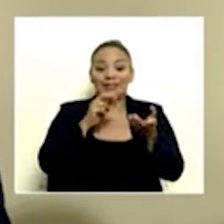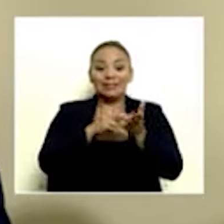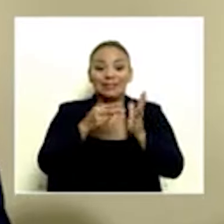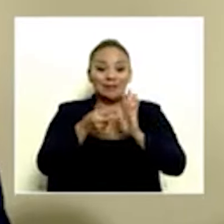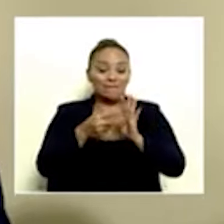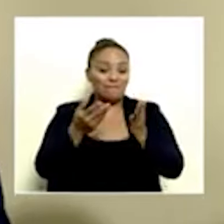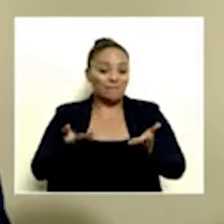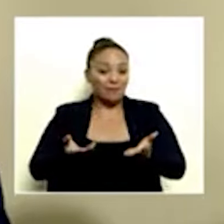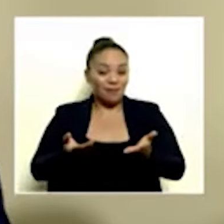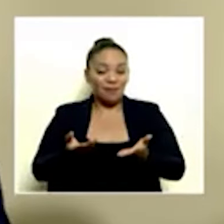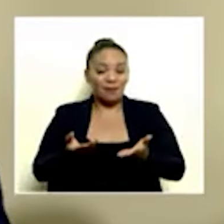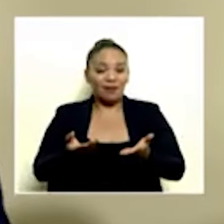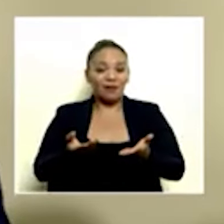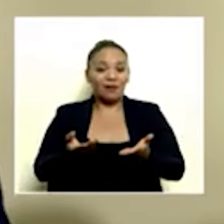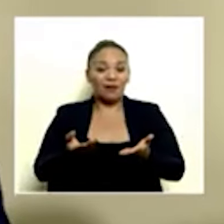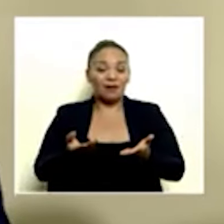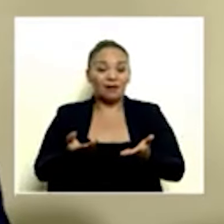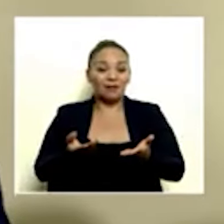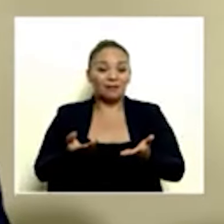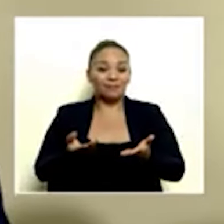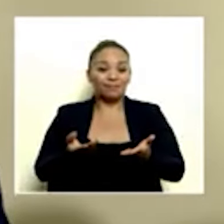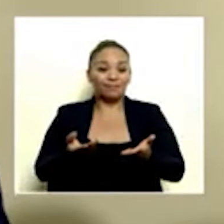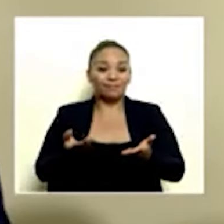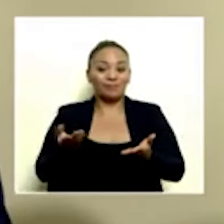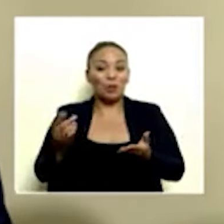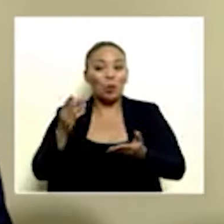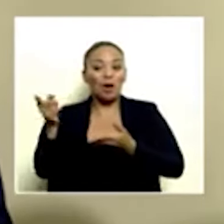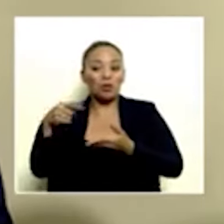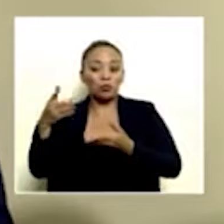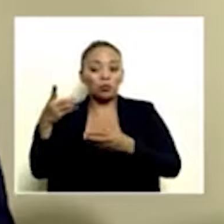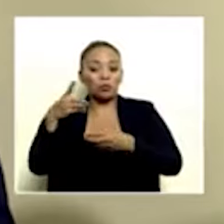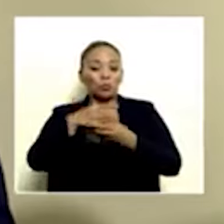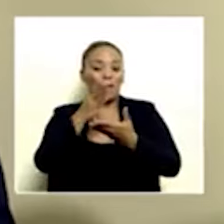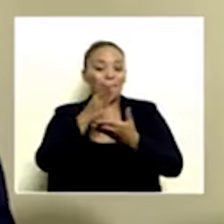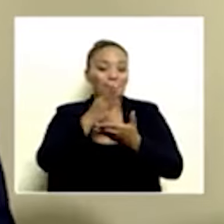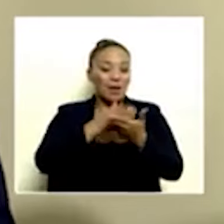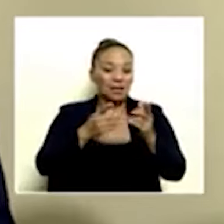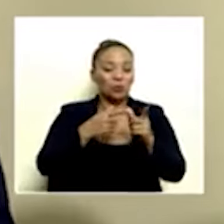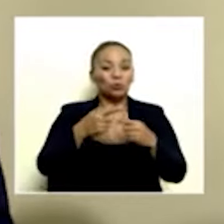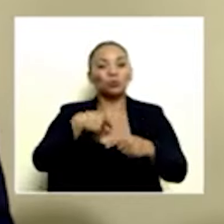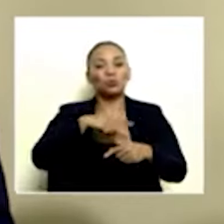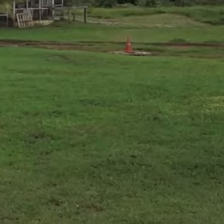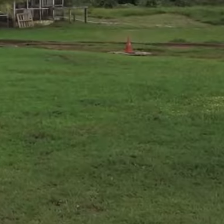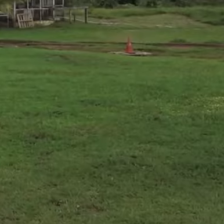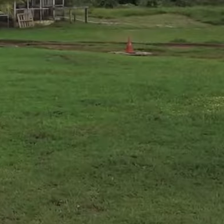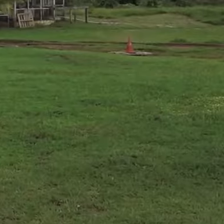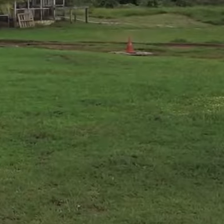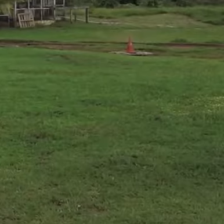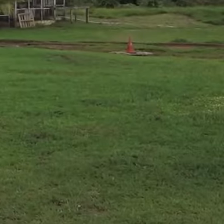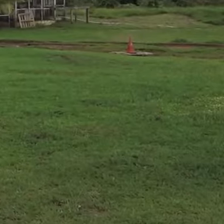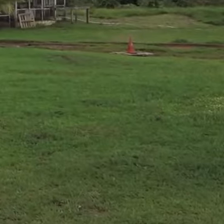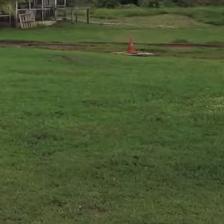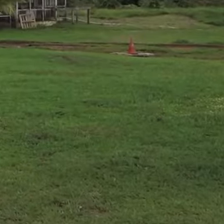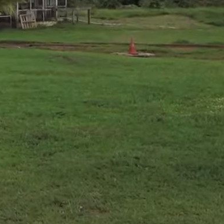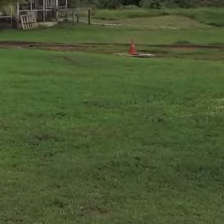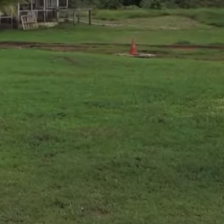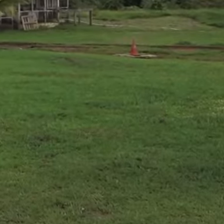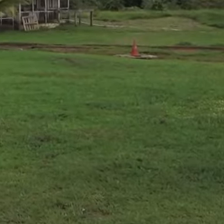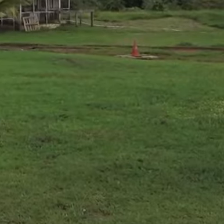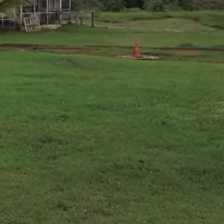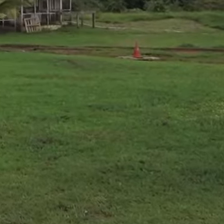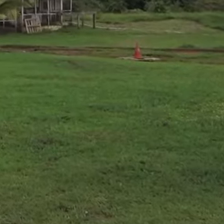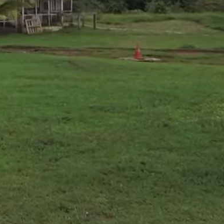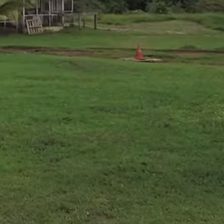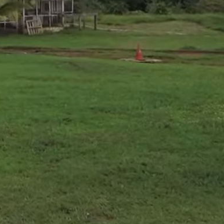prensa, anunció que la empresa minera había realizado un pago de $300,000 para reactivar la apelación del resultado